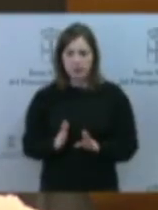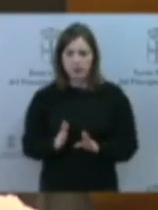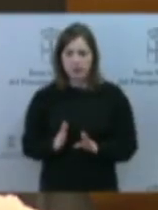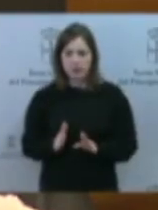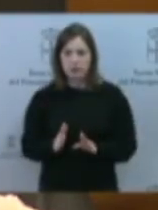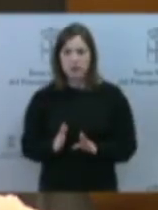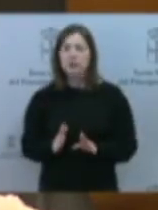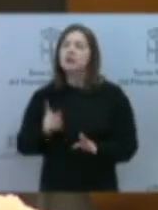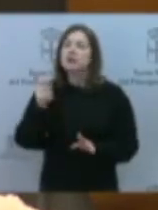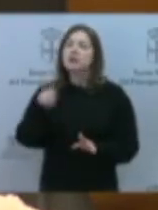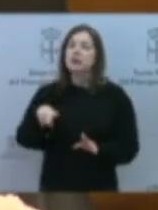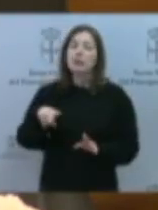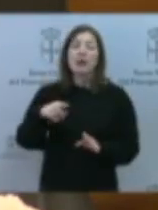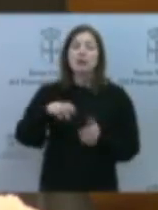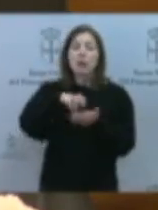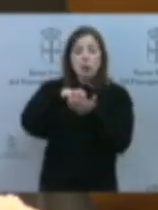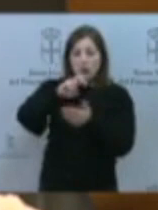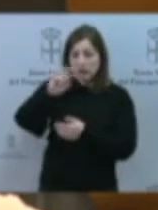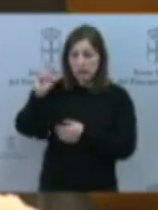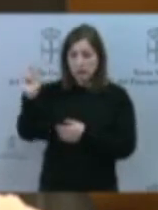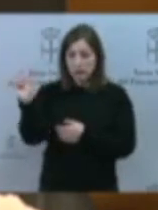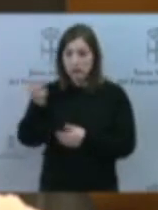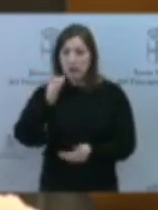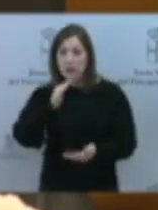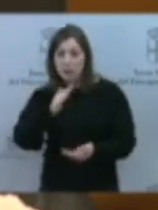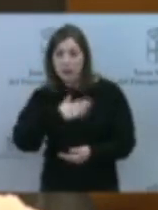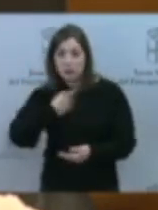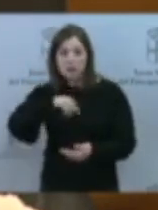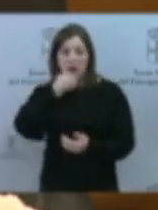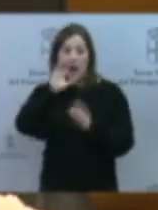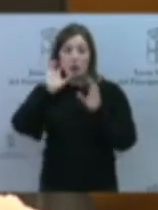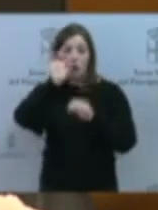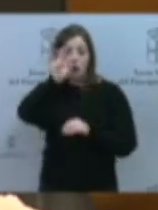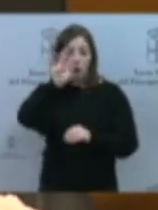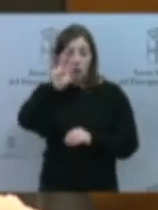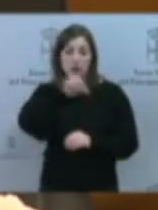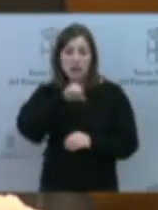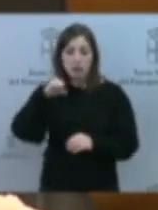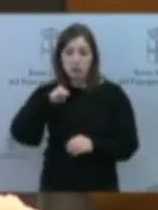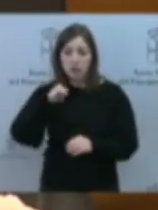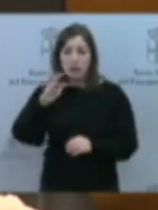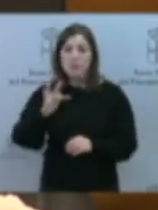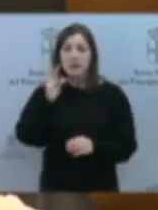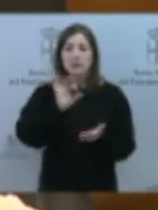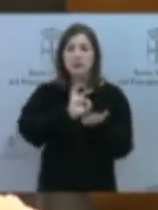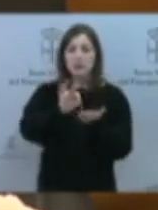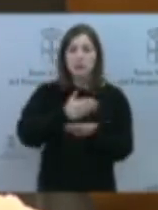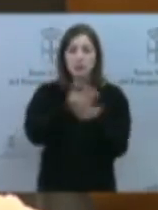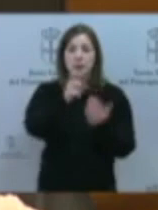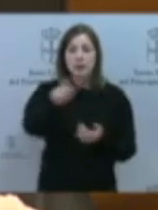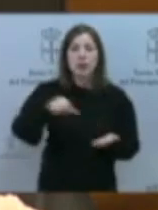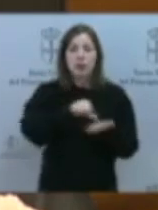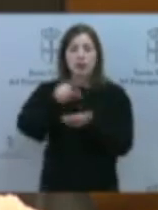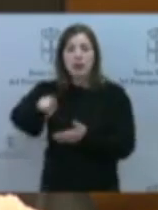capacidad financiera de nuestra comunidad como en lo que respecta a los servicios prestados al conjunto de la ciudadanía y a la situación laboral de los trabajadores, ¿no? Y es importante